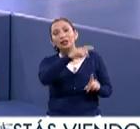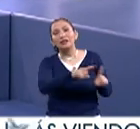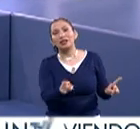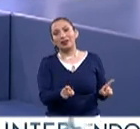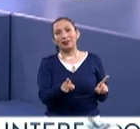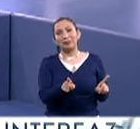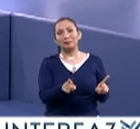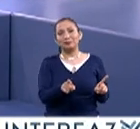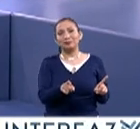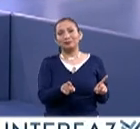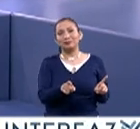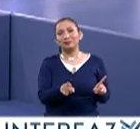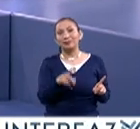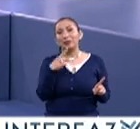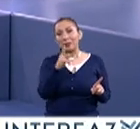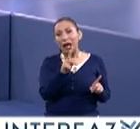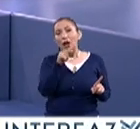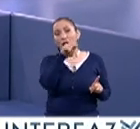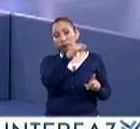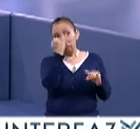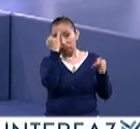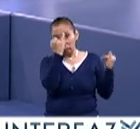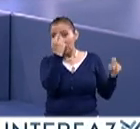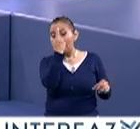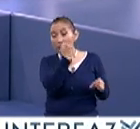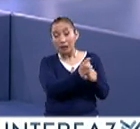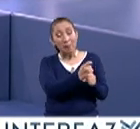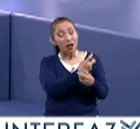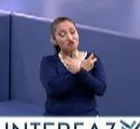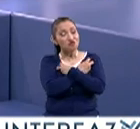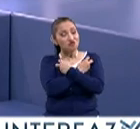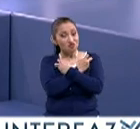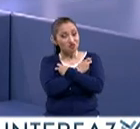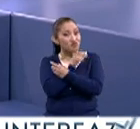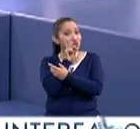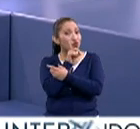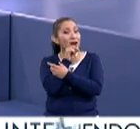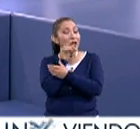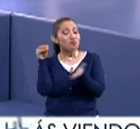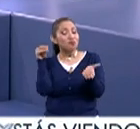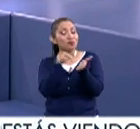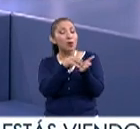onda. Pero tenía genio. La primer calavera que